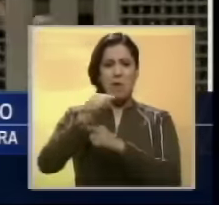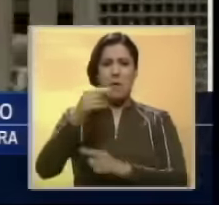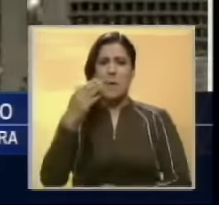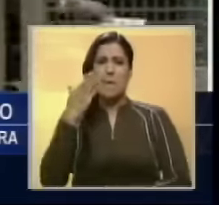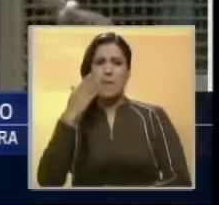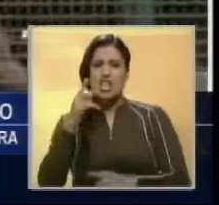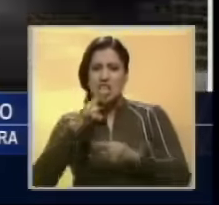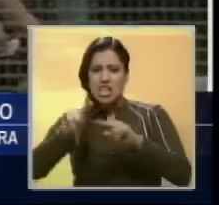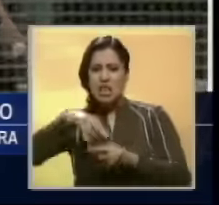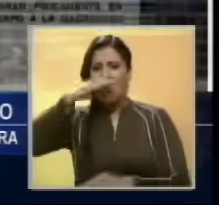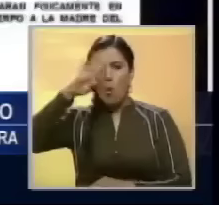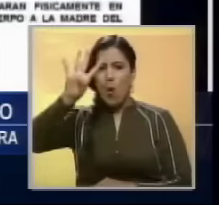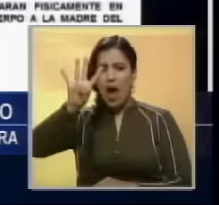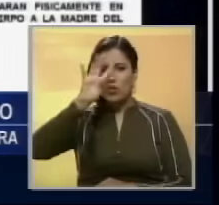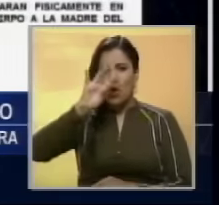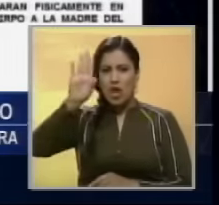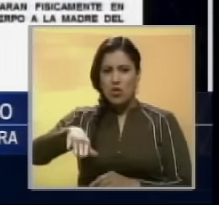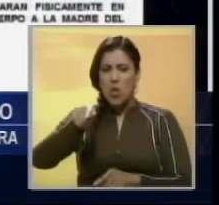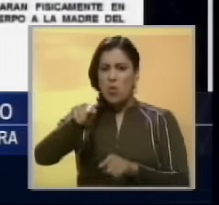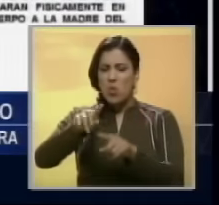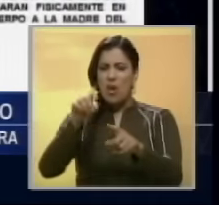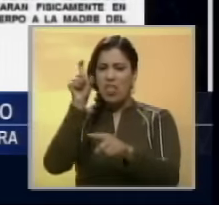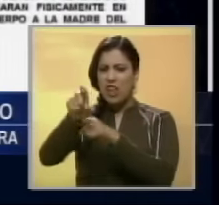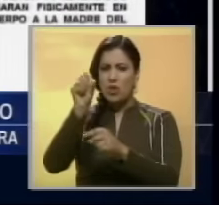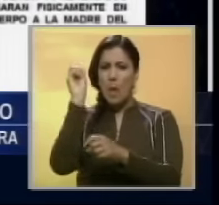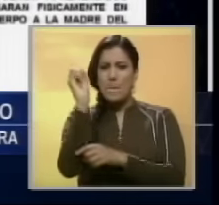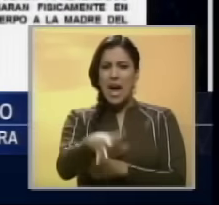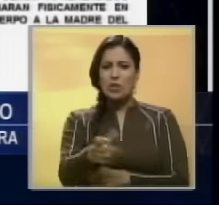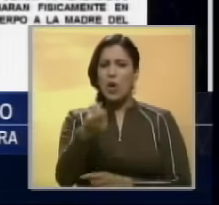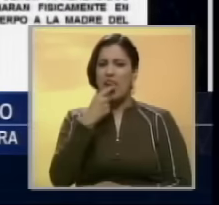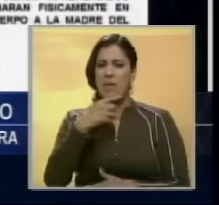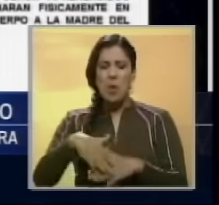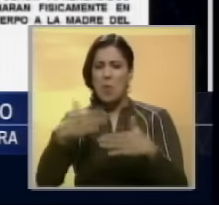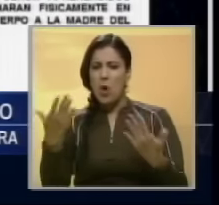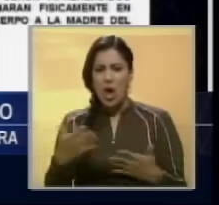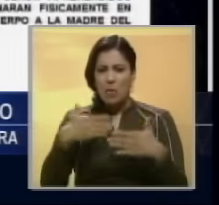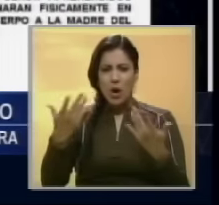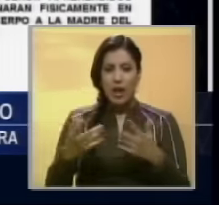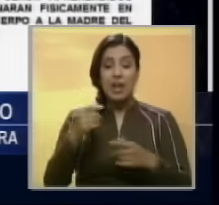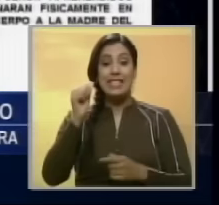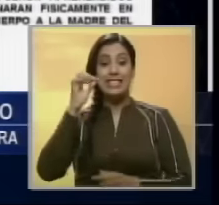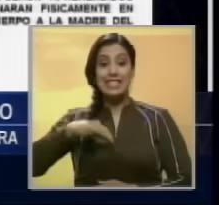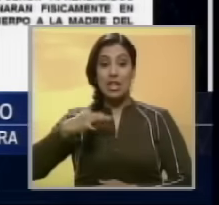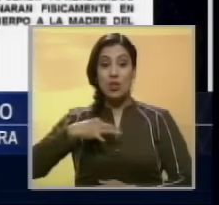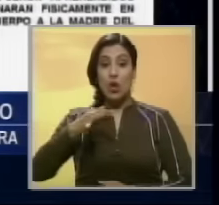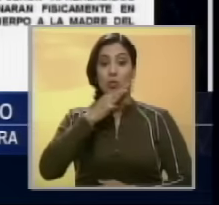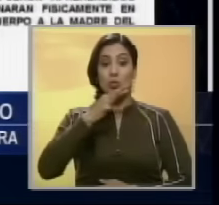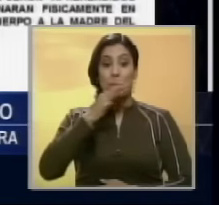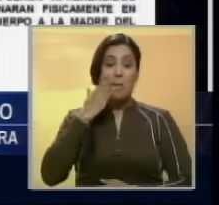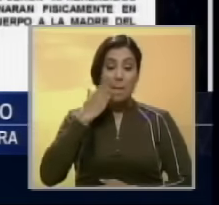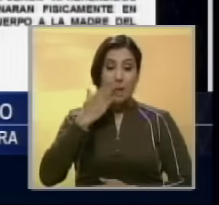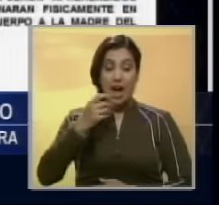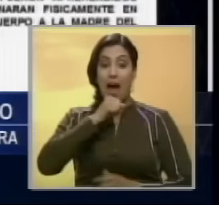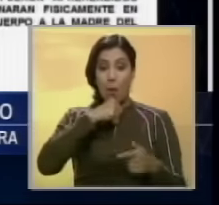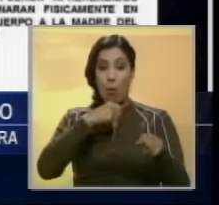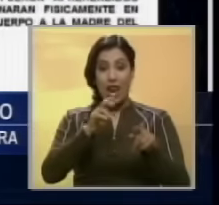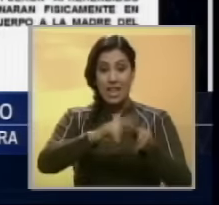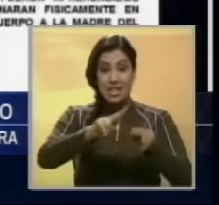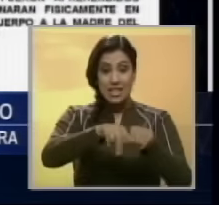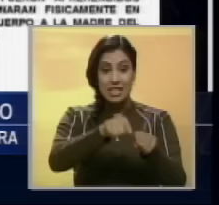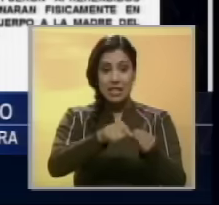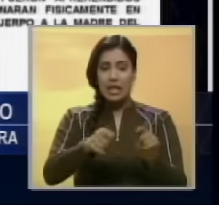la niña de 4 años de edad por haber votado una medicina cuando la señora solangel Romero abuela de la